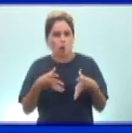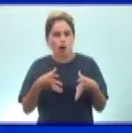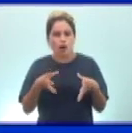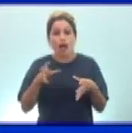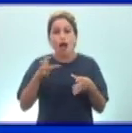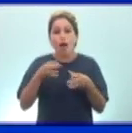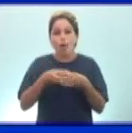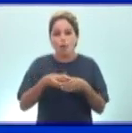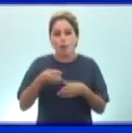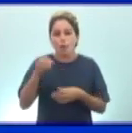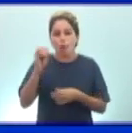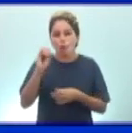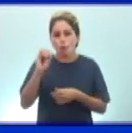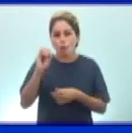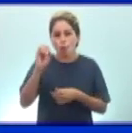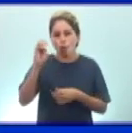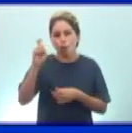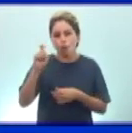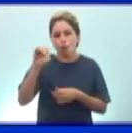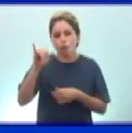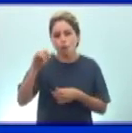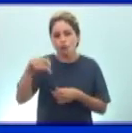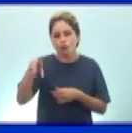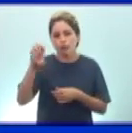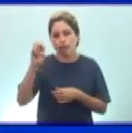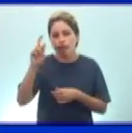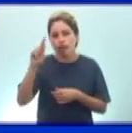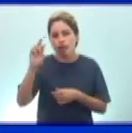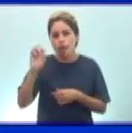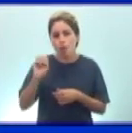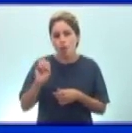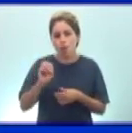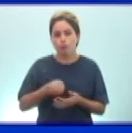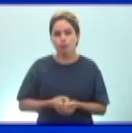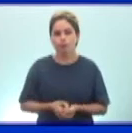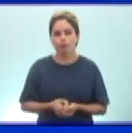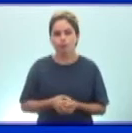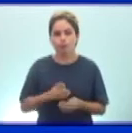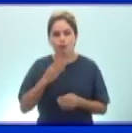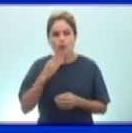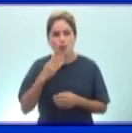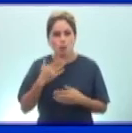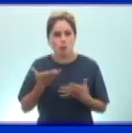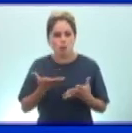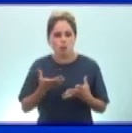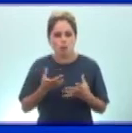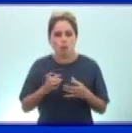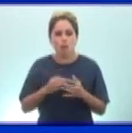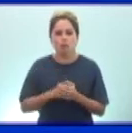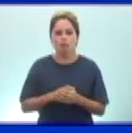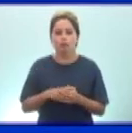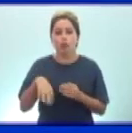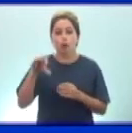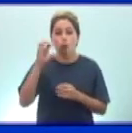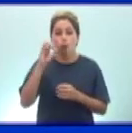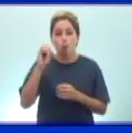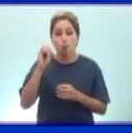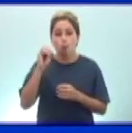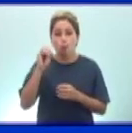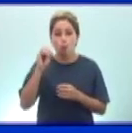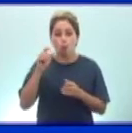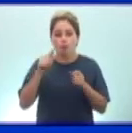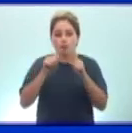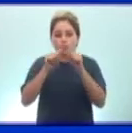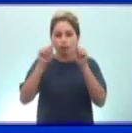La distribución electrónica simplificada quedaría helio entre paréntesis, y vuelvo a retomar, si el número atómico es 8, el